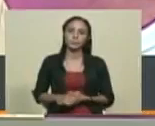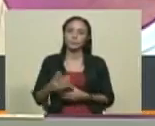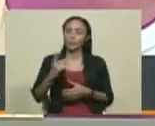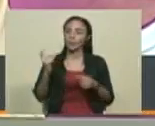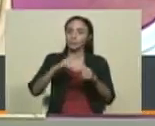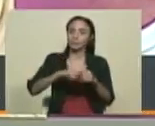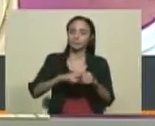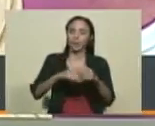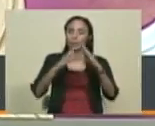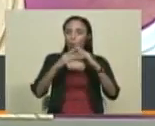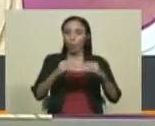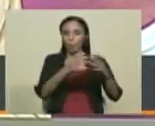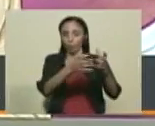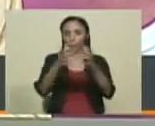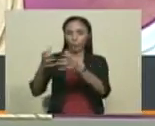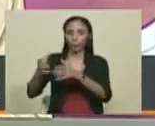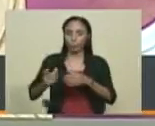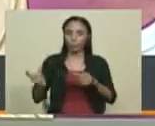a todos.